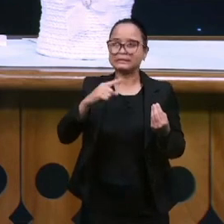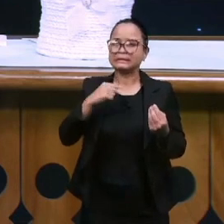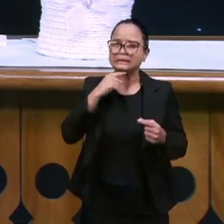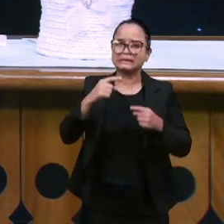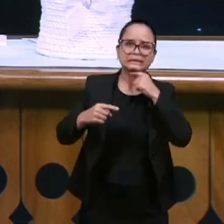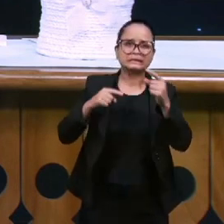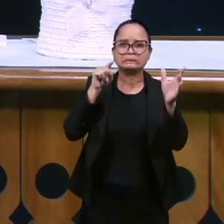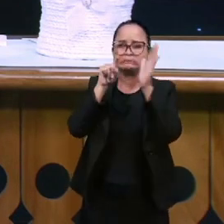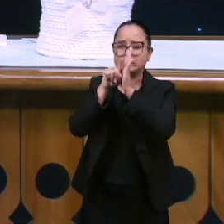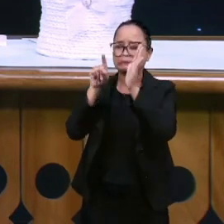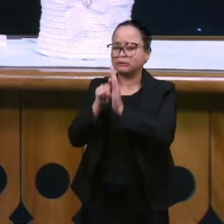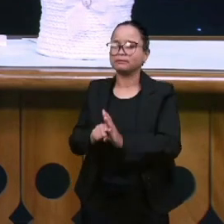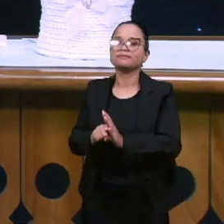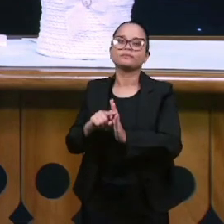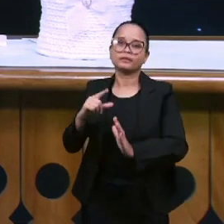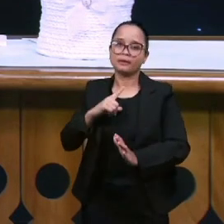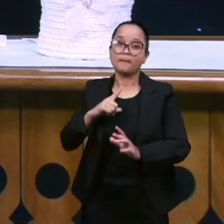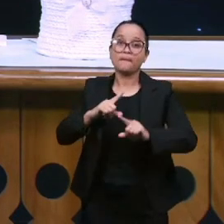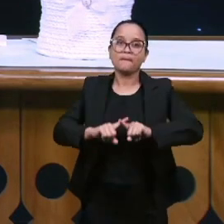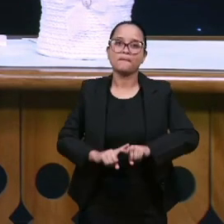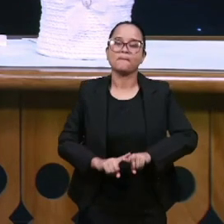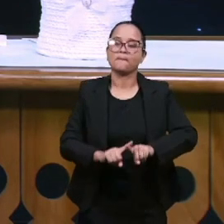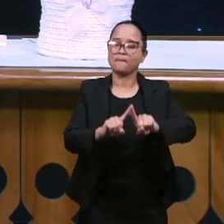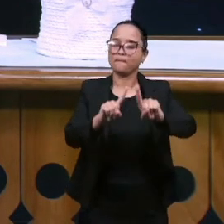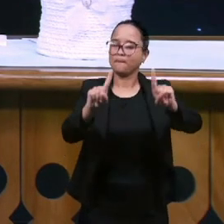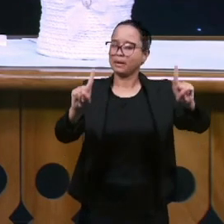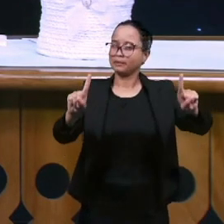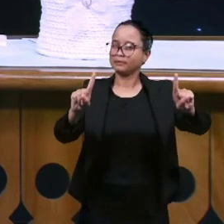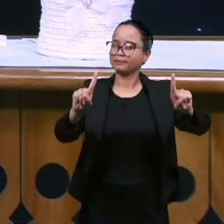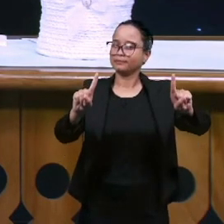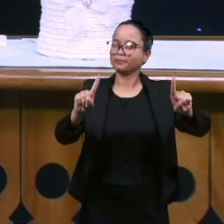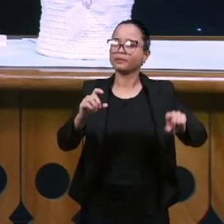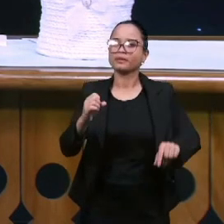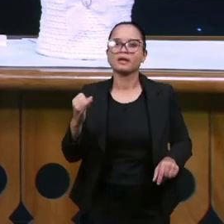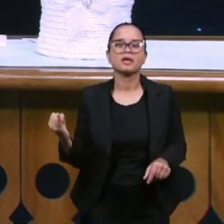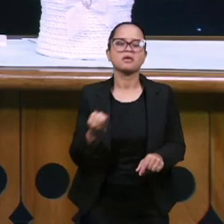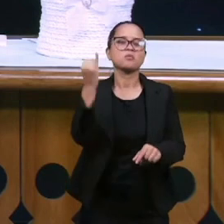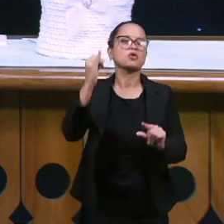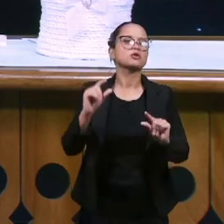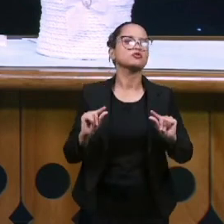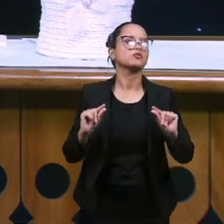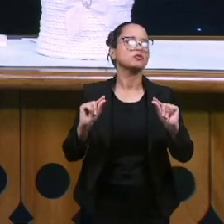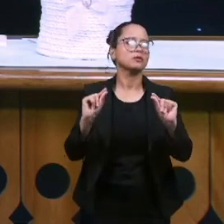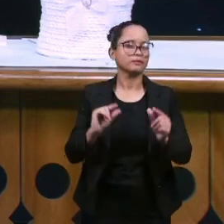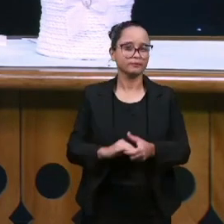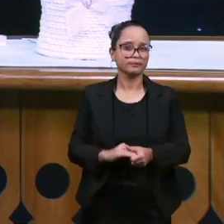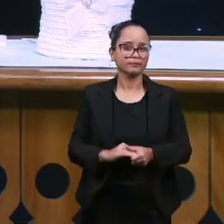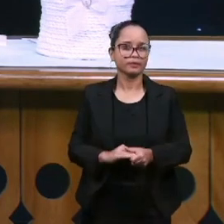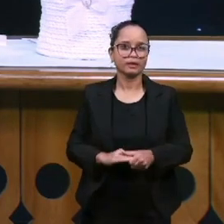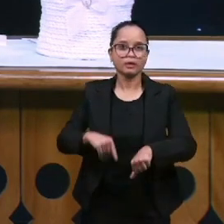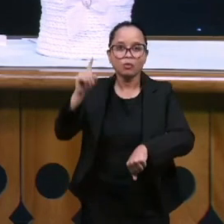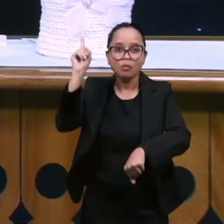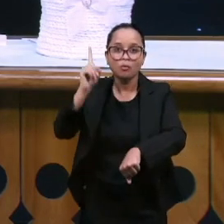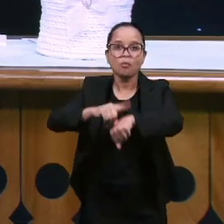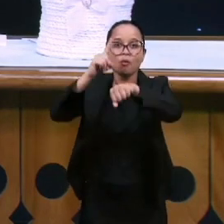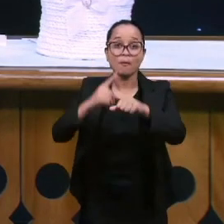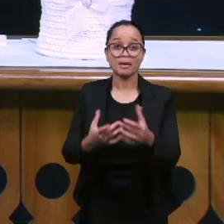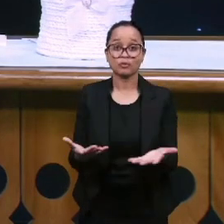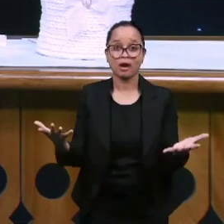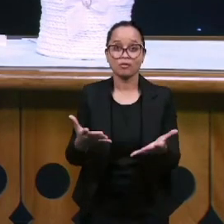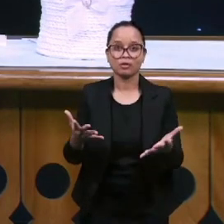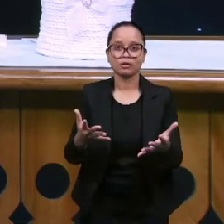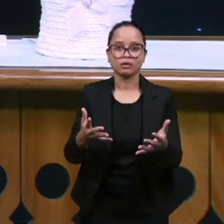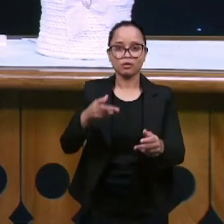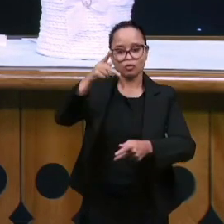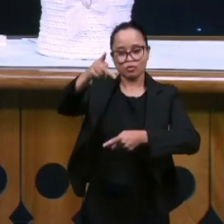cercados, rodeados por estas cosas. Pero lo que es importante es que en este tiempo, en este momento,